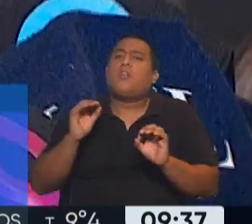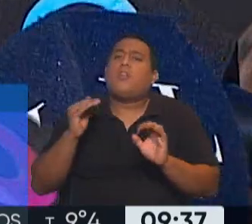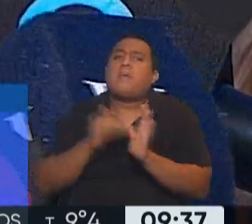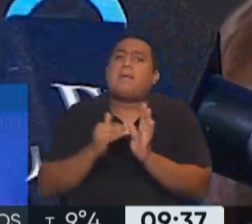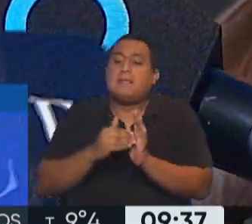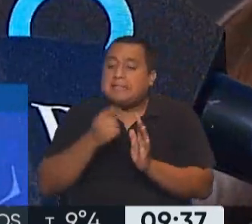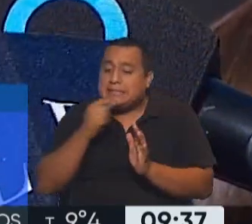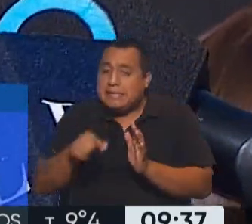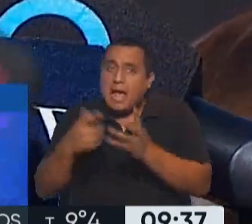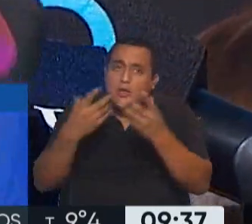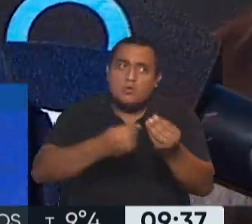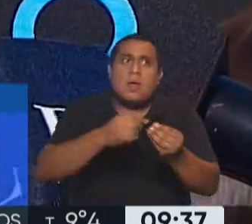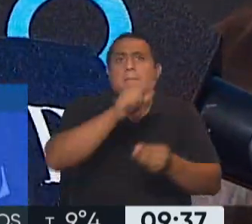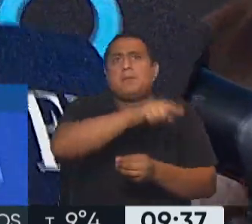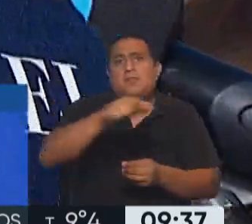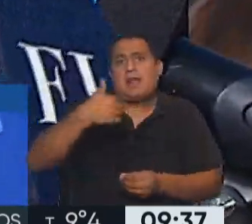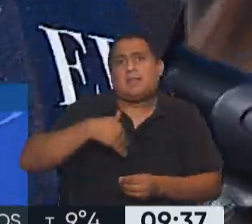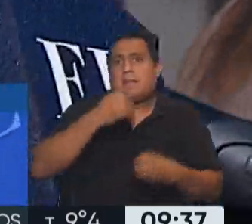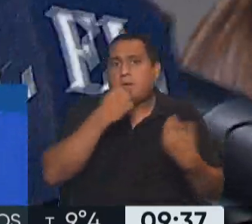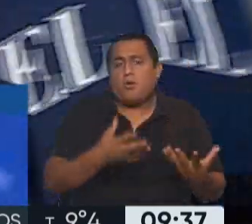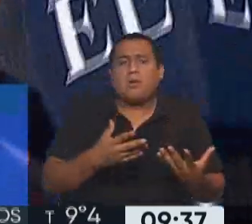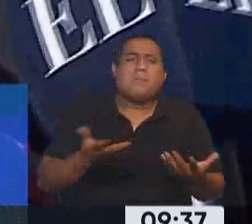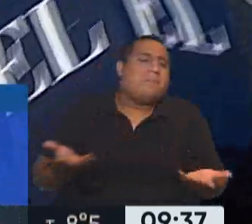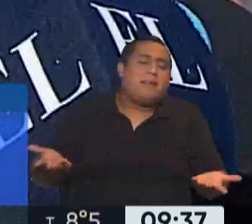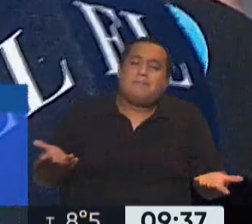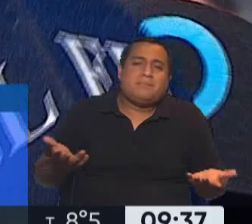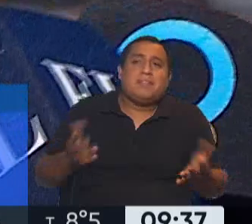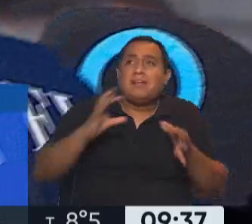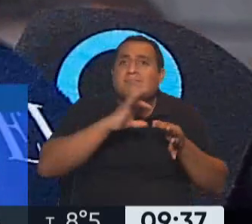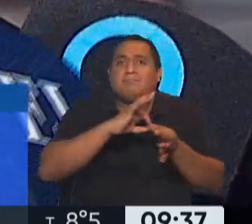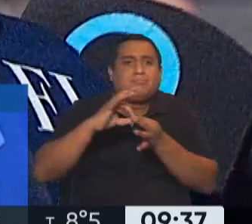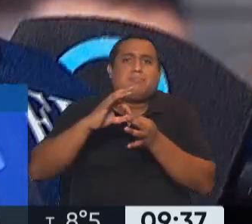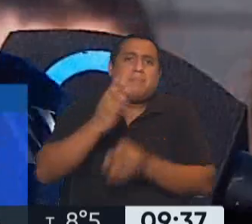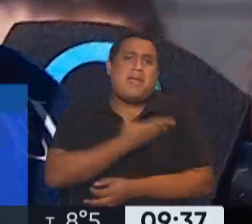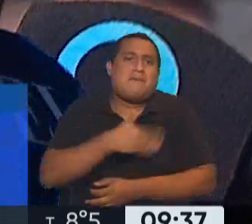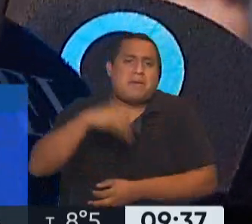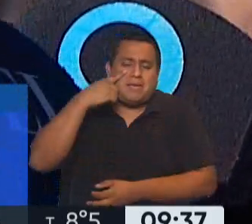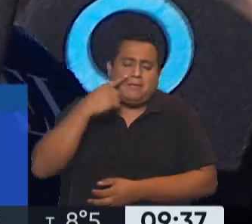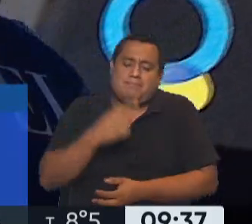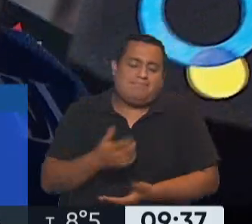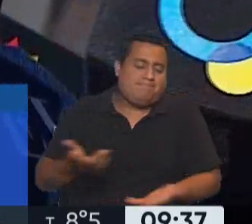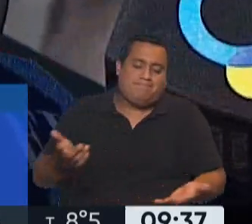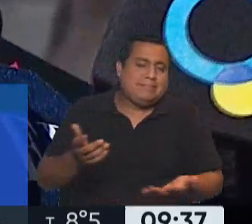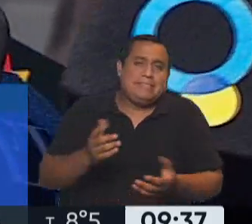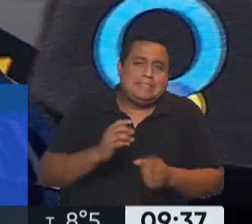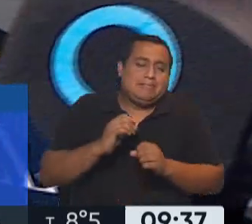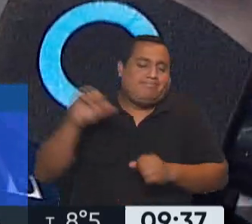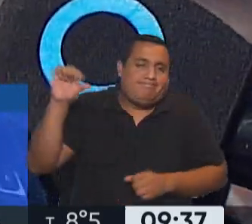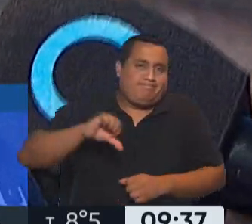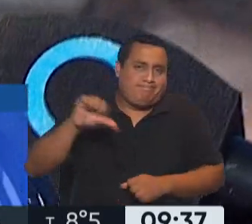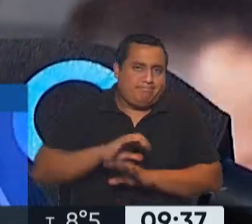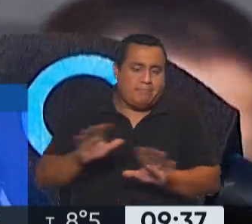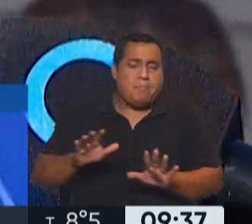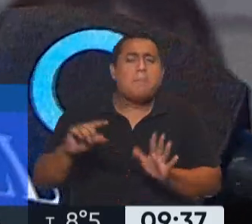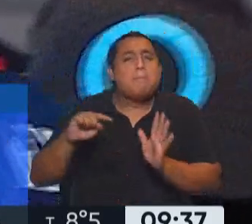las posibilidades, que no son las mejores, porque estar en el fondo es malo, pero dentro de esa situación